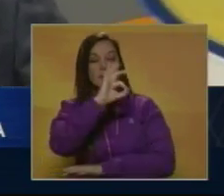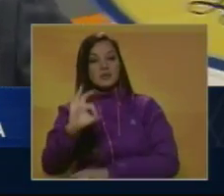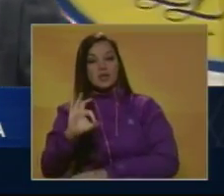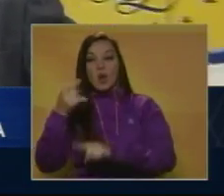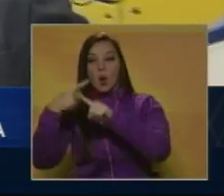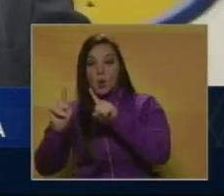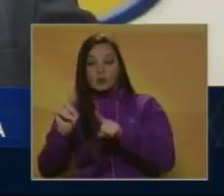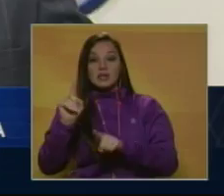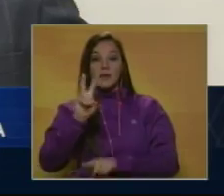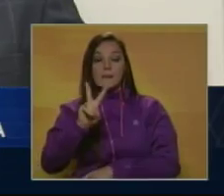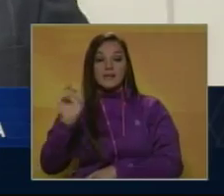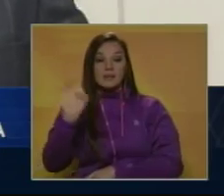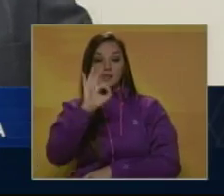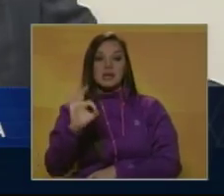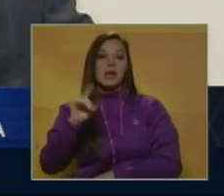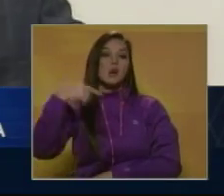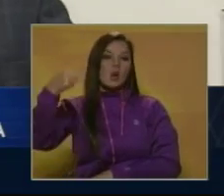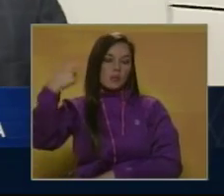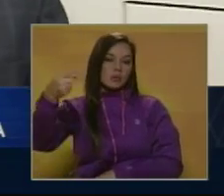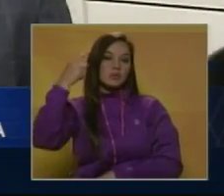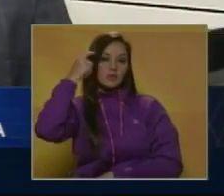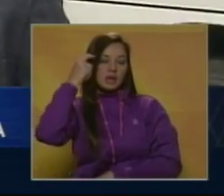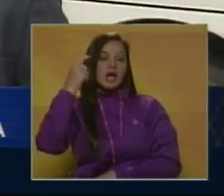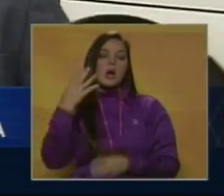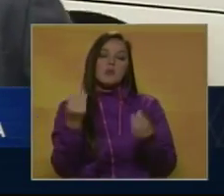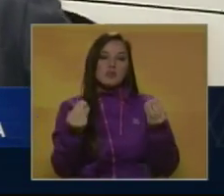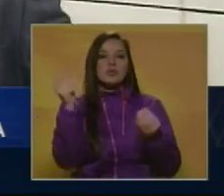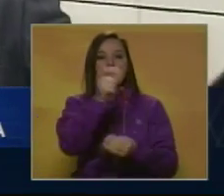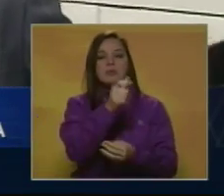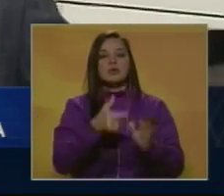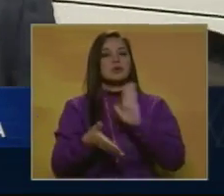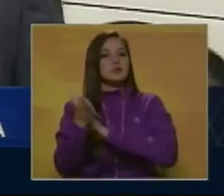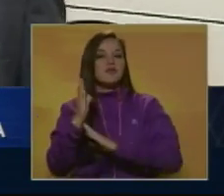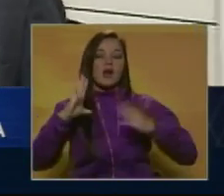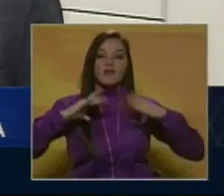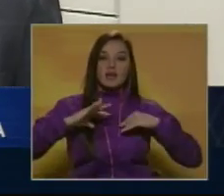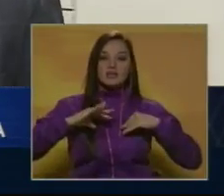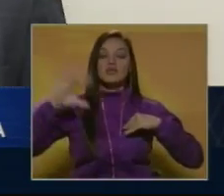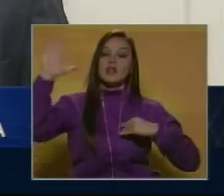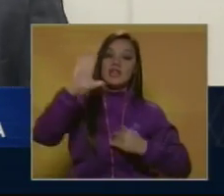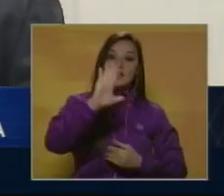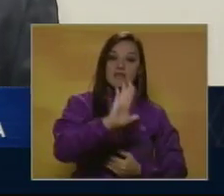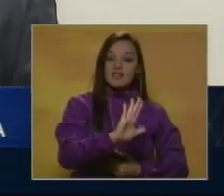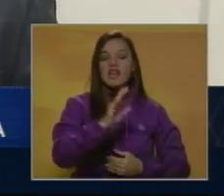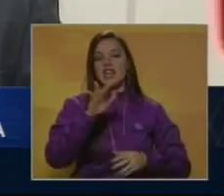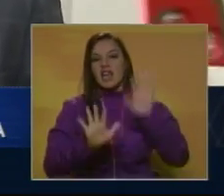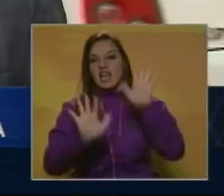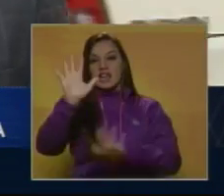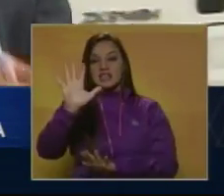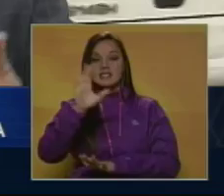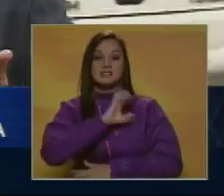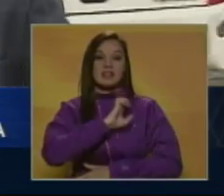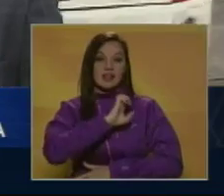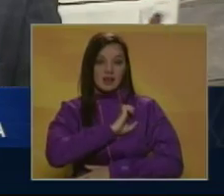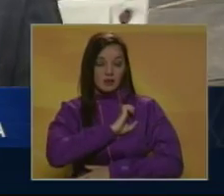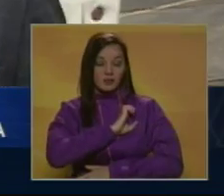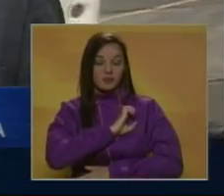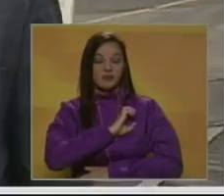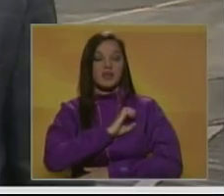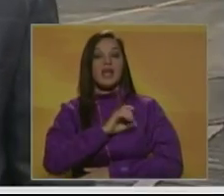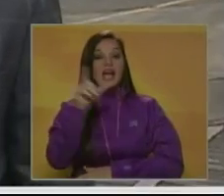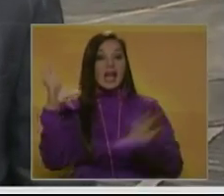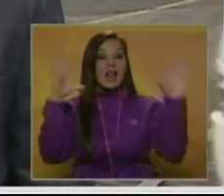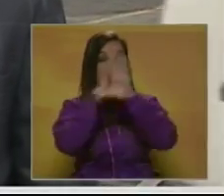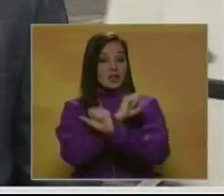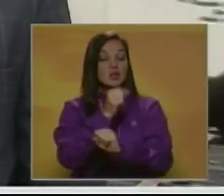restante lo hará en el transcurso de los próximos días porque mucha gente tomó vacaciones y realmente regresa a la ciudad capital a partir del 15 de enero. Esta información la vamos a